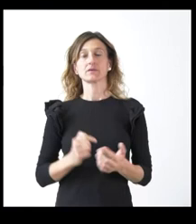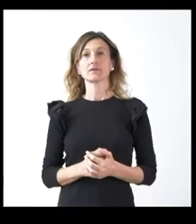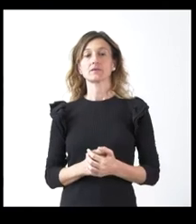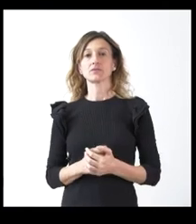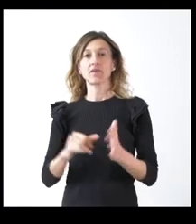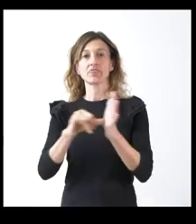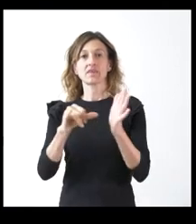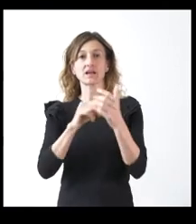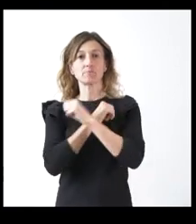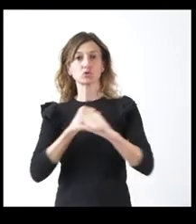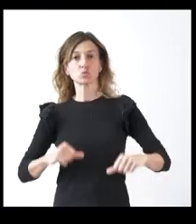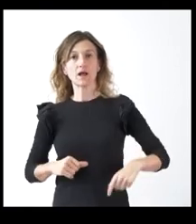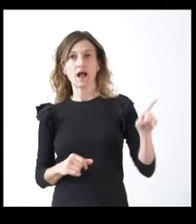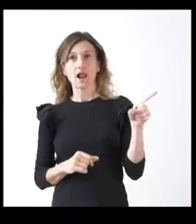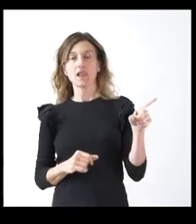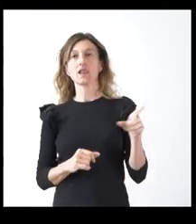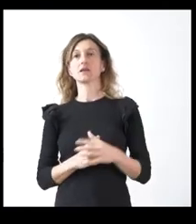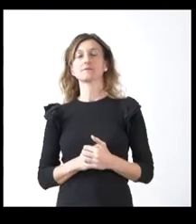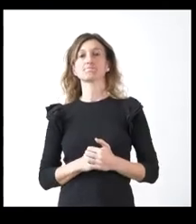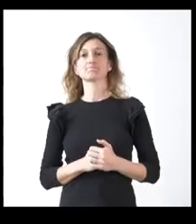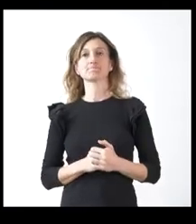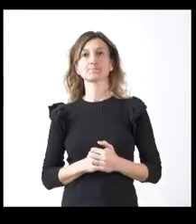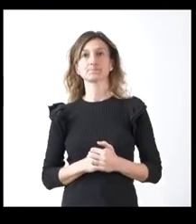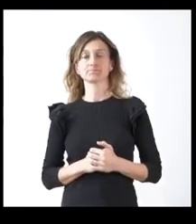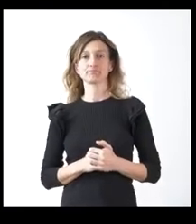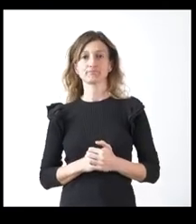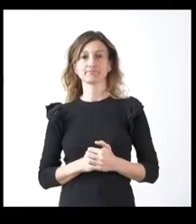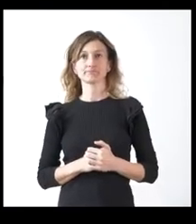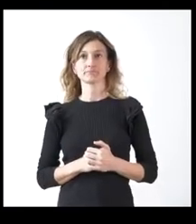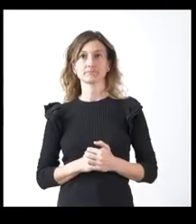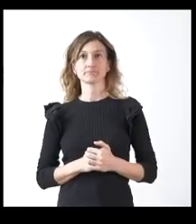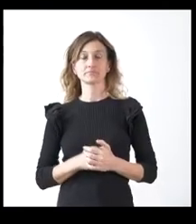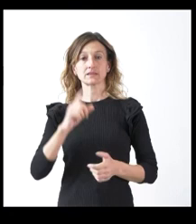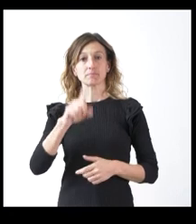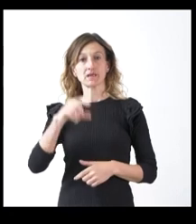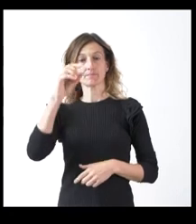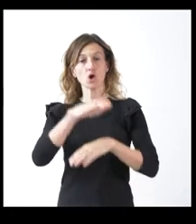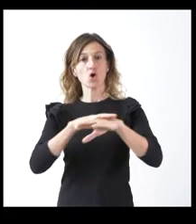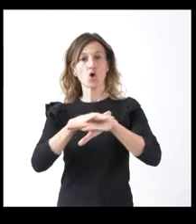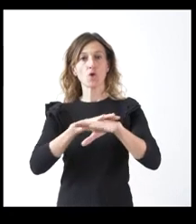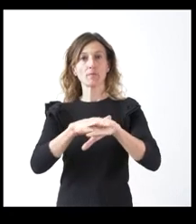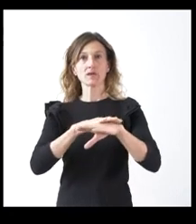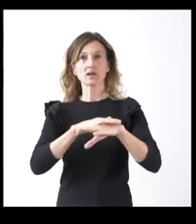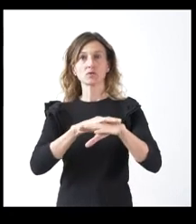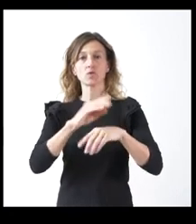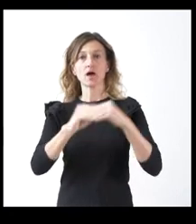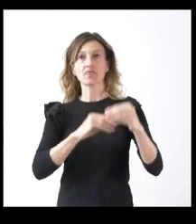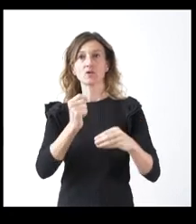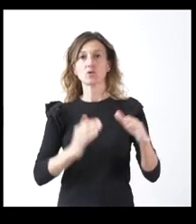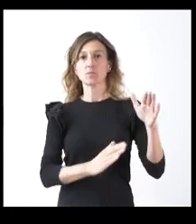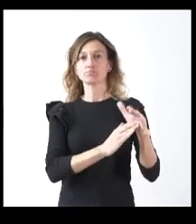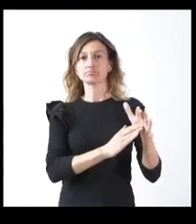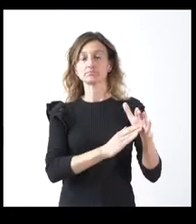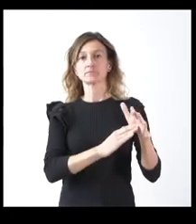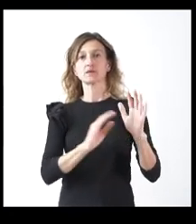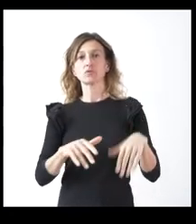Portugal Incluso el gobierno al final ha tenido que paralizarlos en la junta